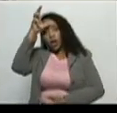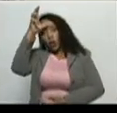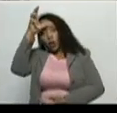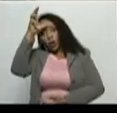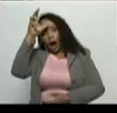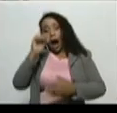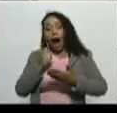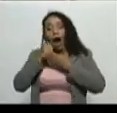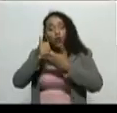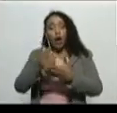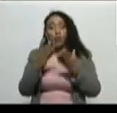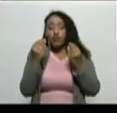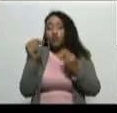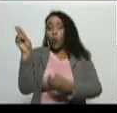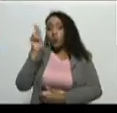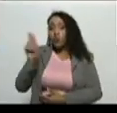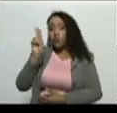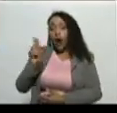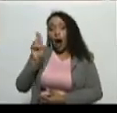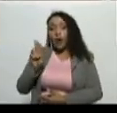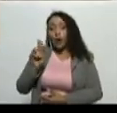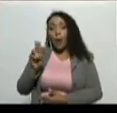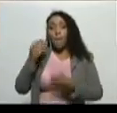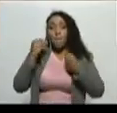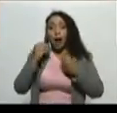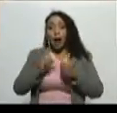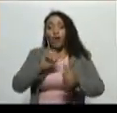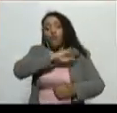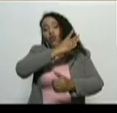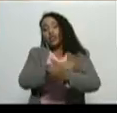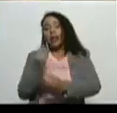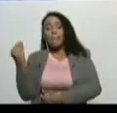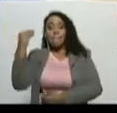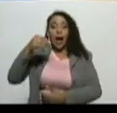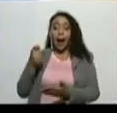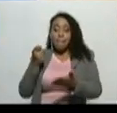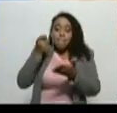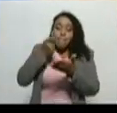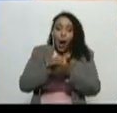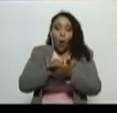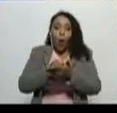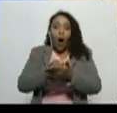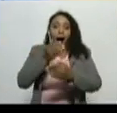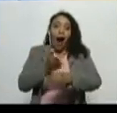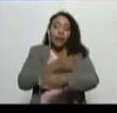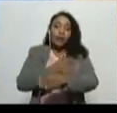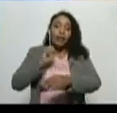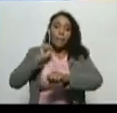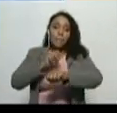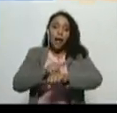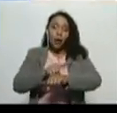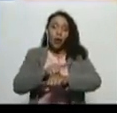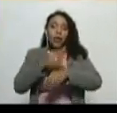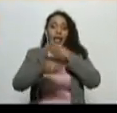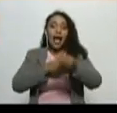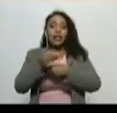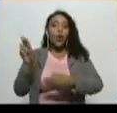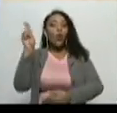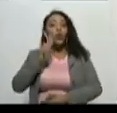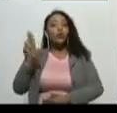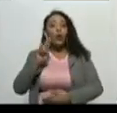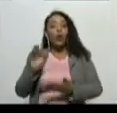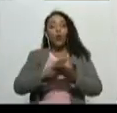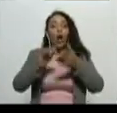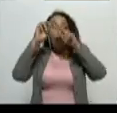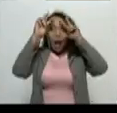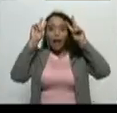de 10.000 usuarios en aras de fortalecer la conciencia del pago oportuno y crear usuarios solventes. En estos